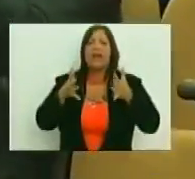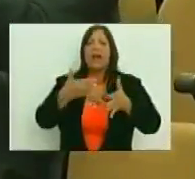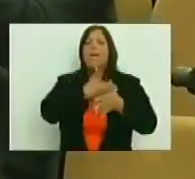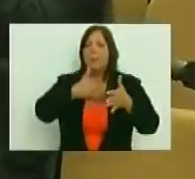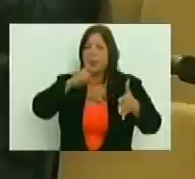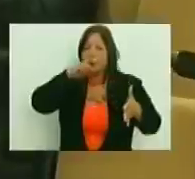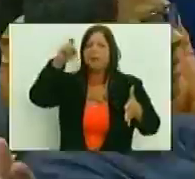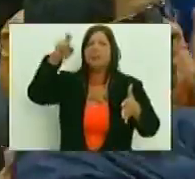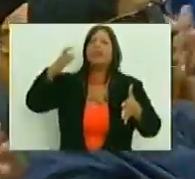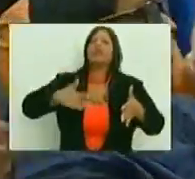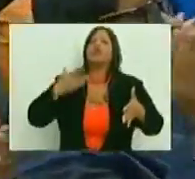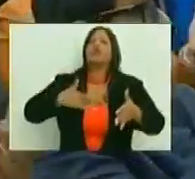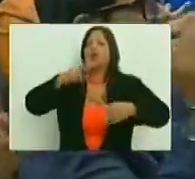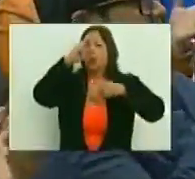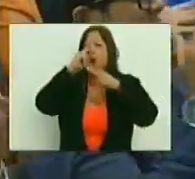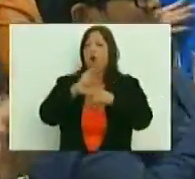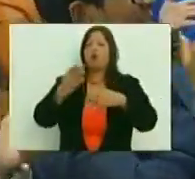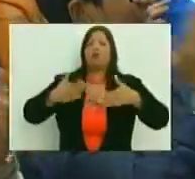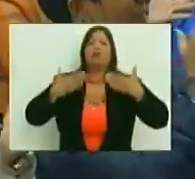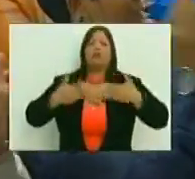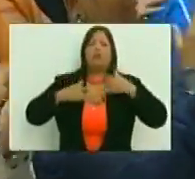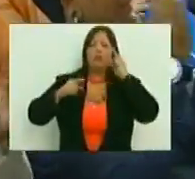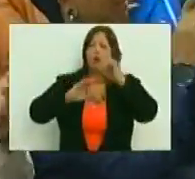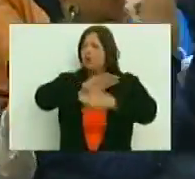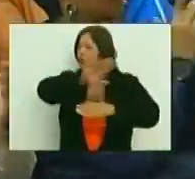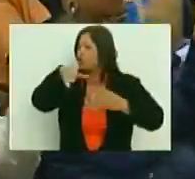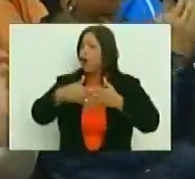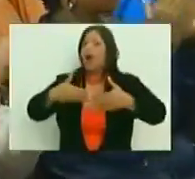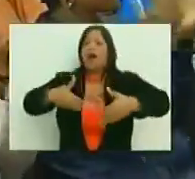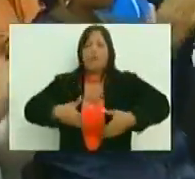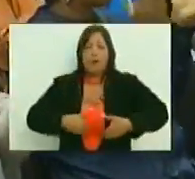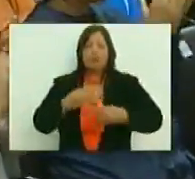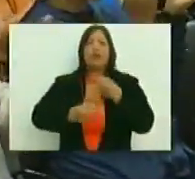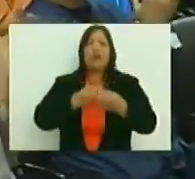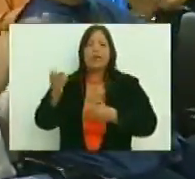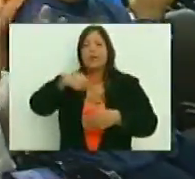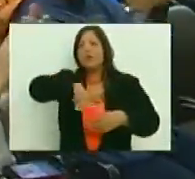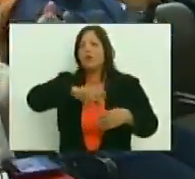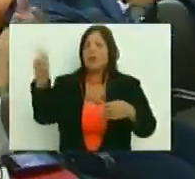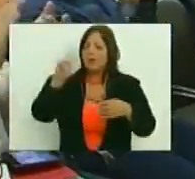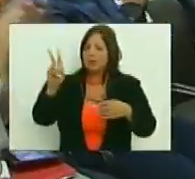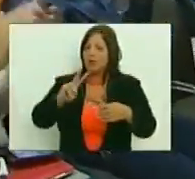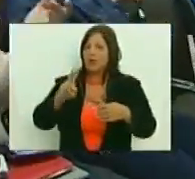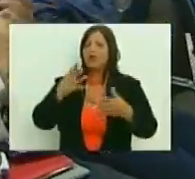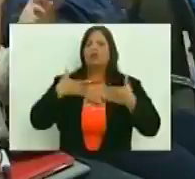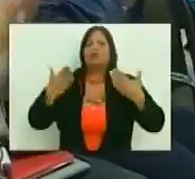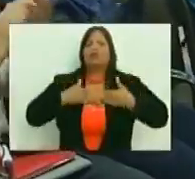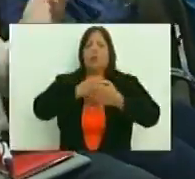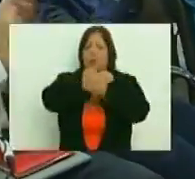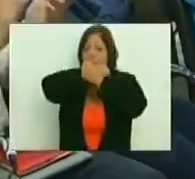presidente, nos sentimos orgullosos de todo el esfuerzo que hace por nuestra querida Venezuela.